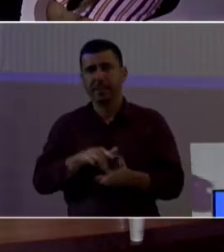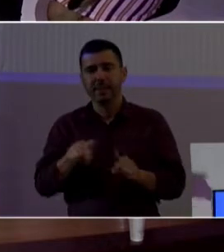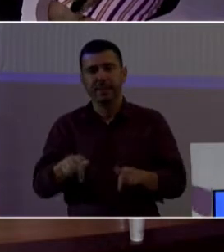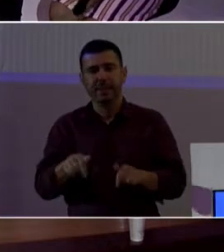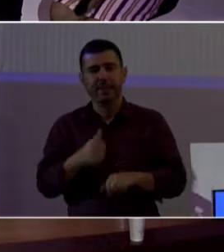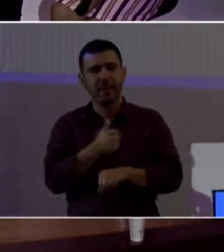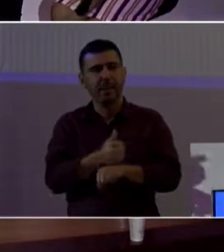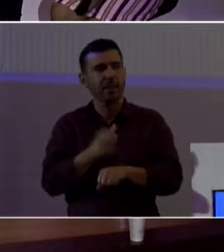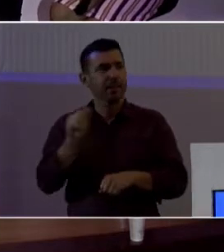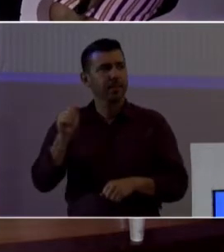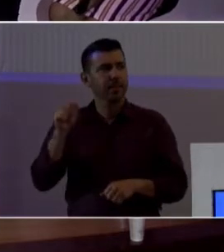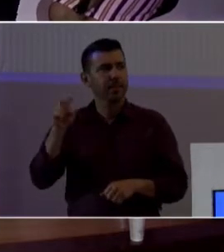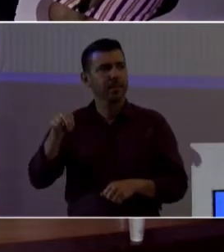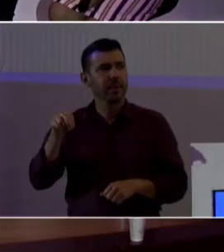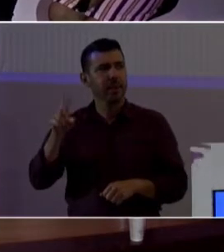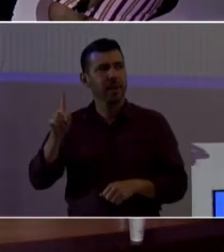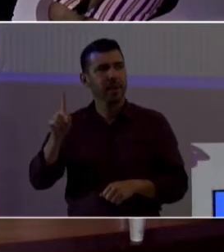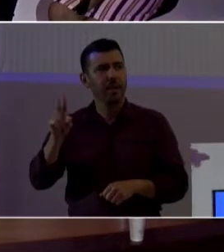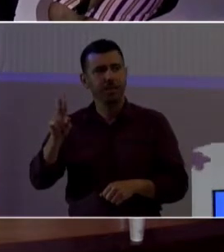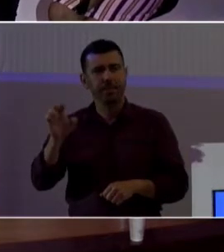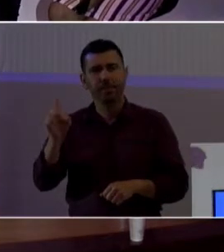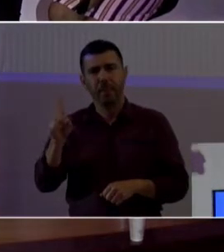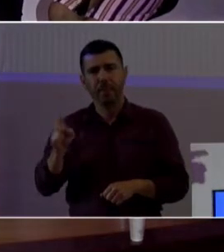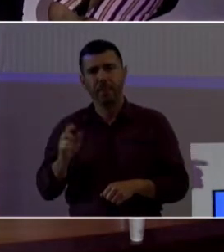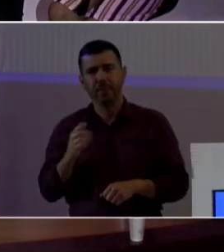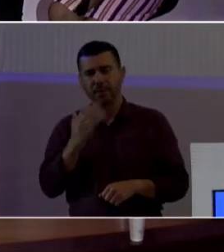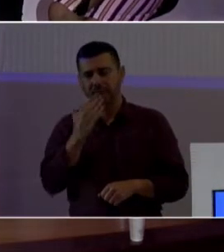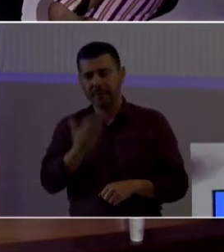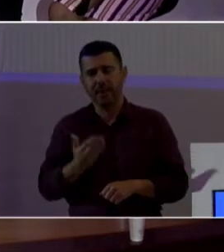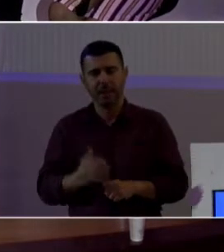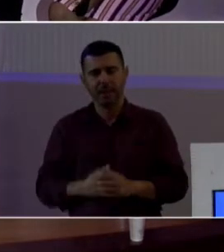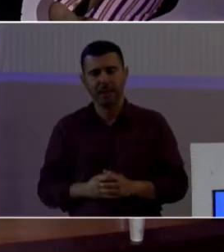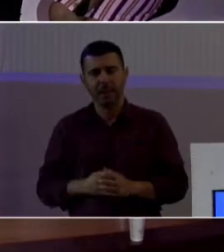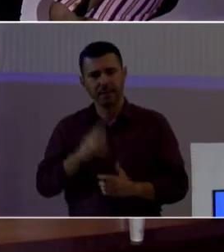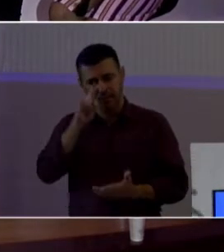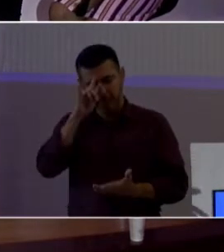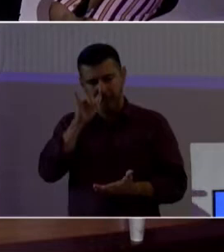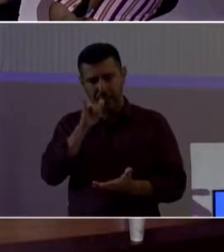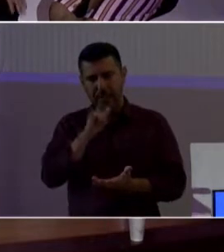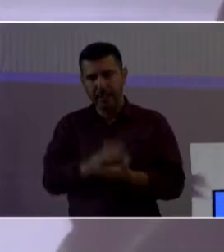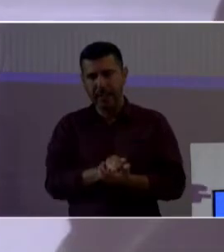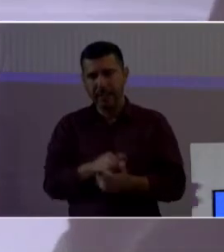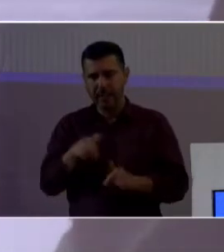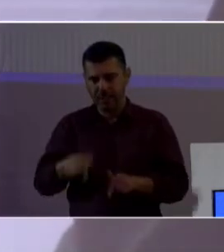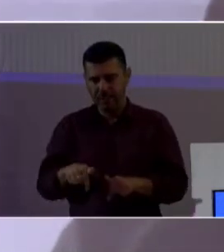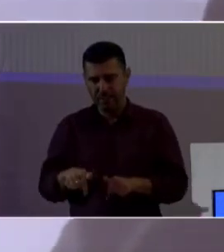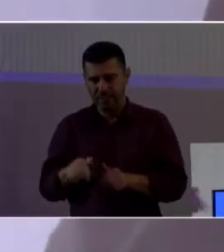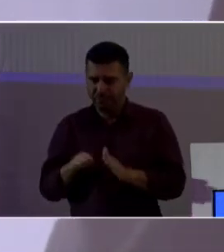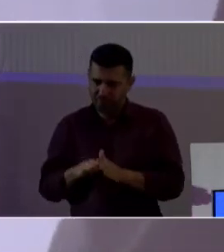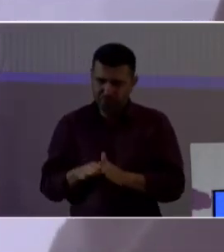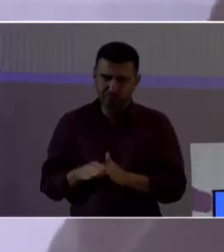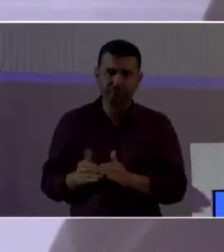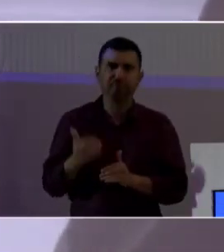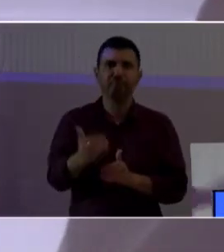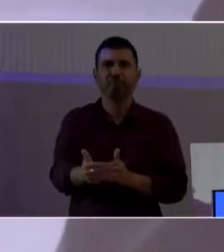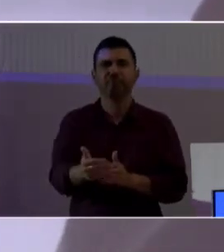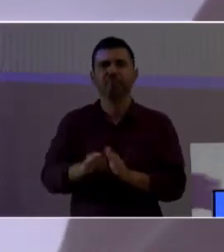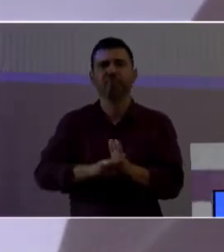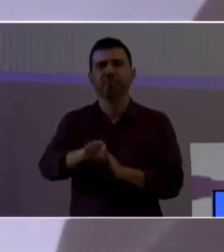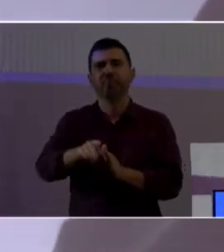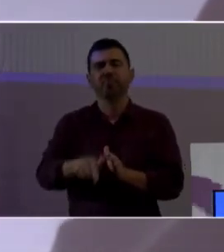Director Andrés, yo creo que de aquí en adelante hasta el futuro de nuestra